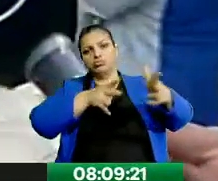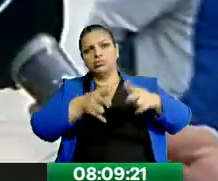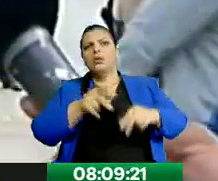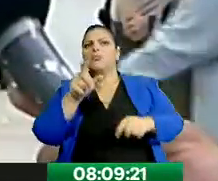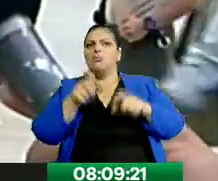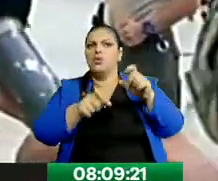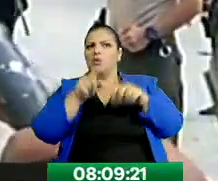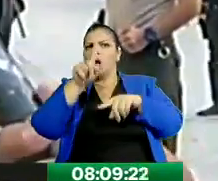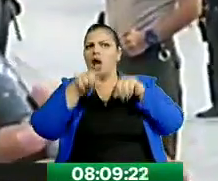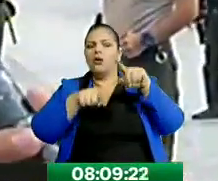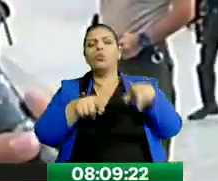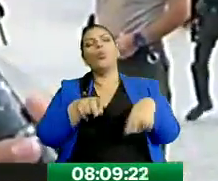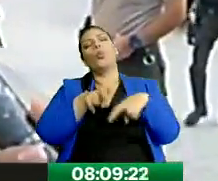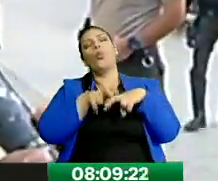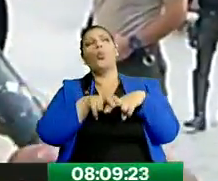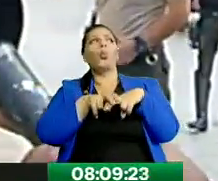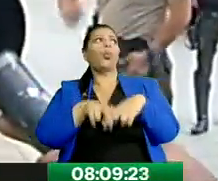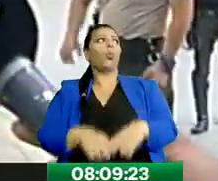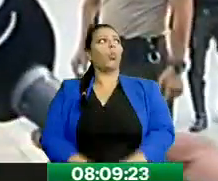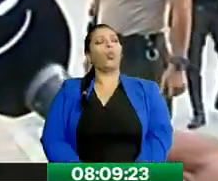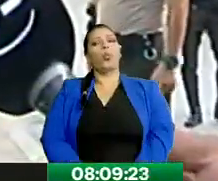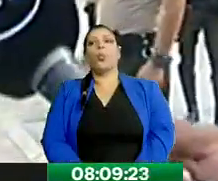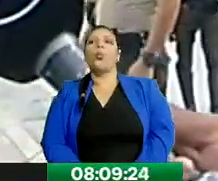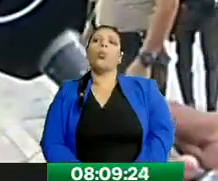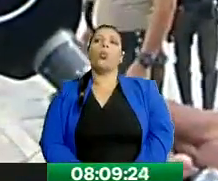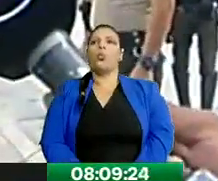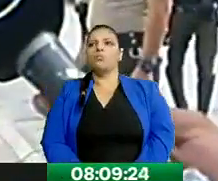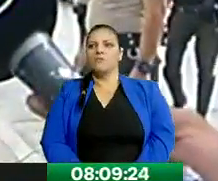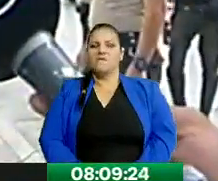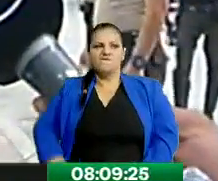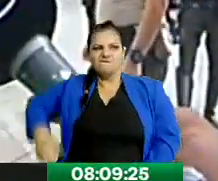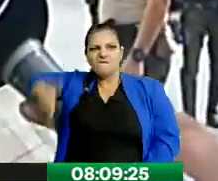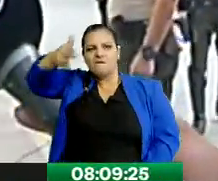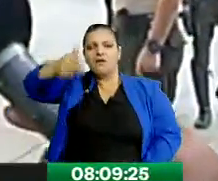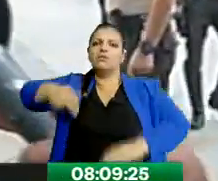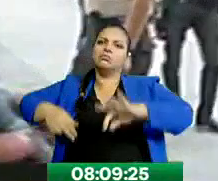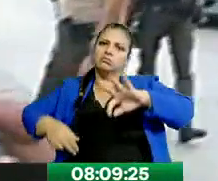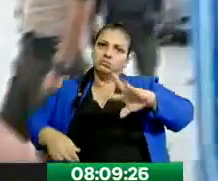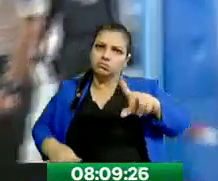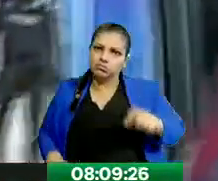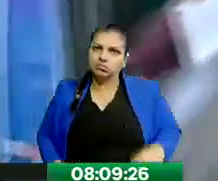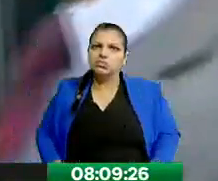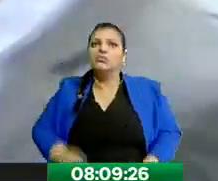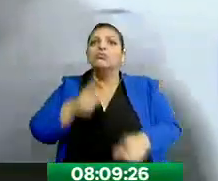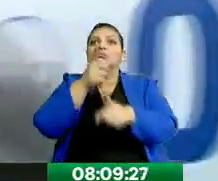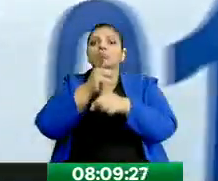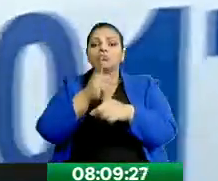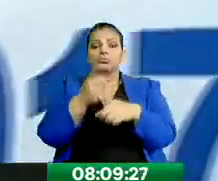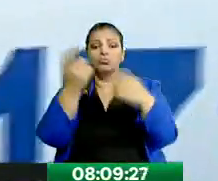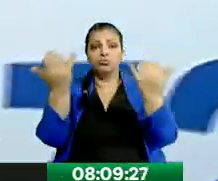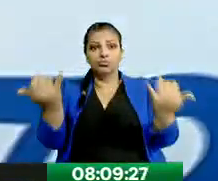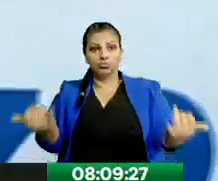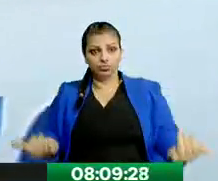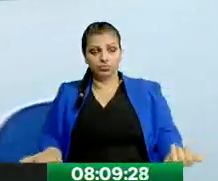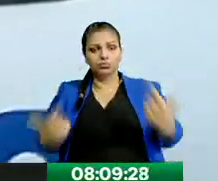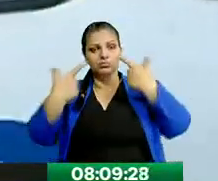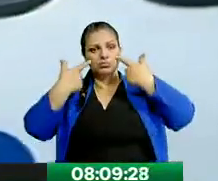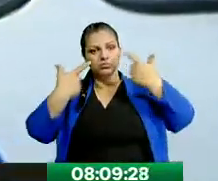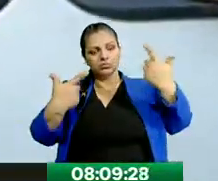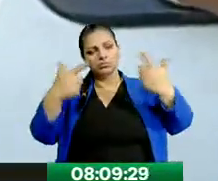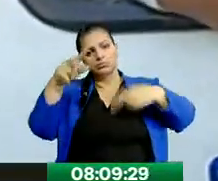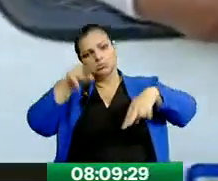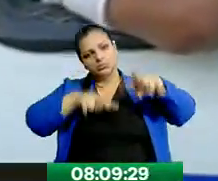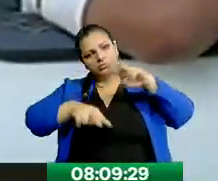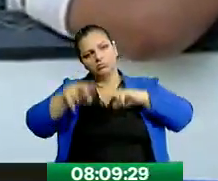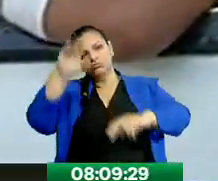fin de realizar algún acto delincuencial. Estamos tratando de detectar la presencia de armas blancas, armas de fuego, sustancias sujetas a fiscalización,